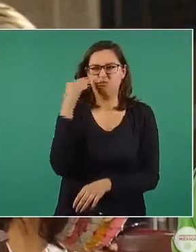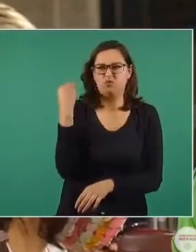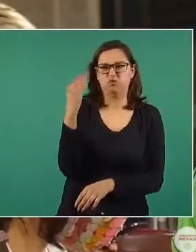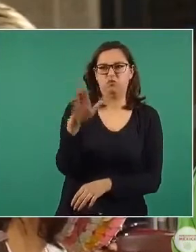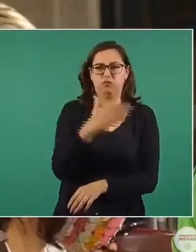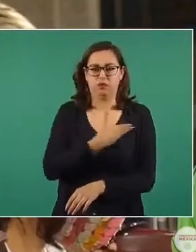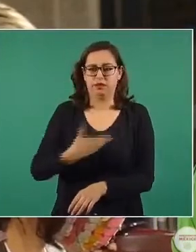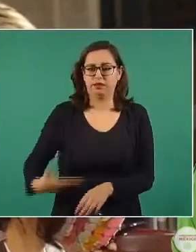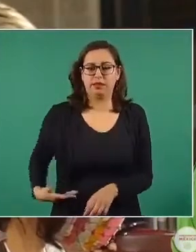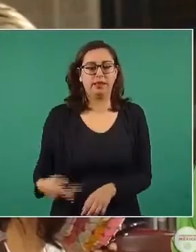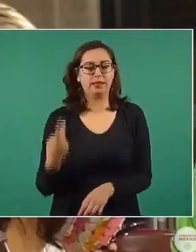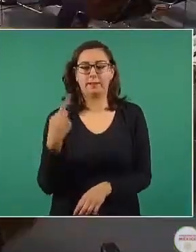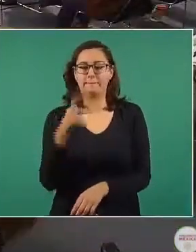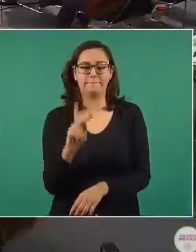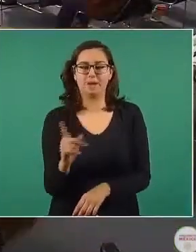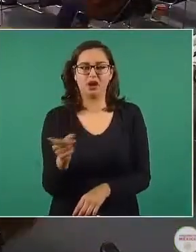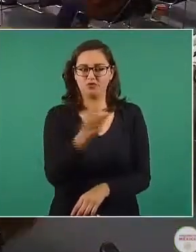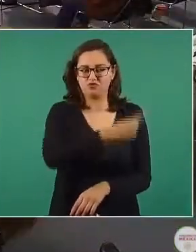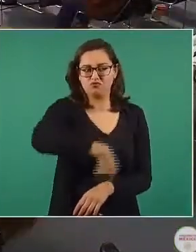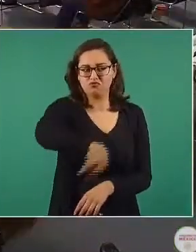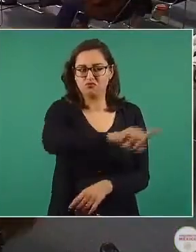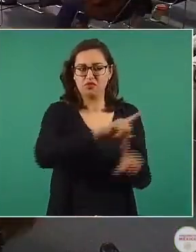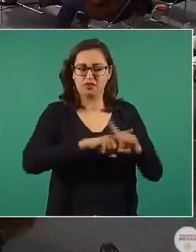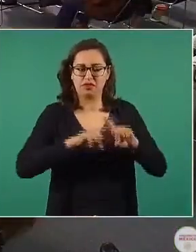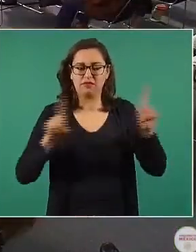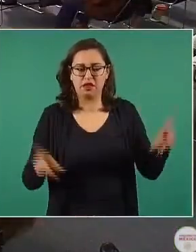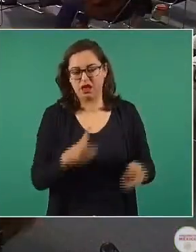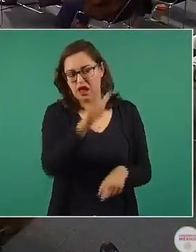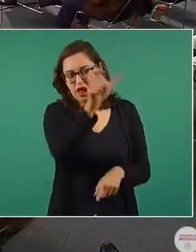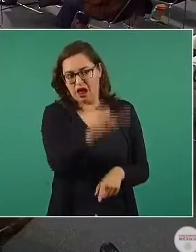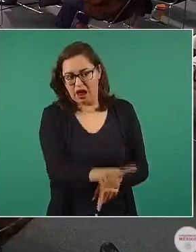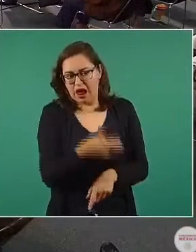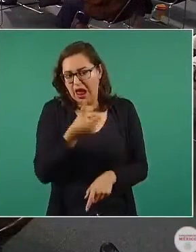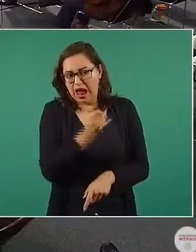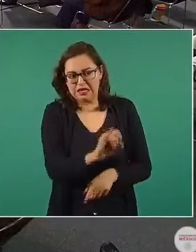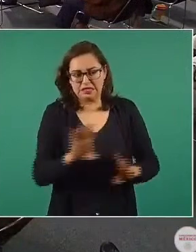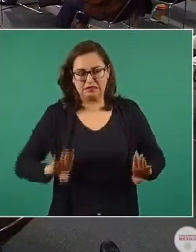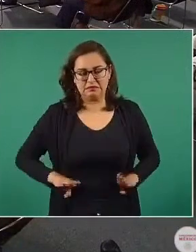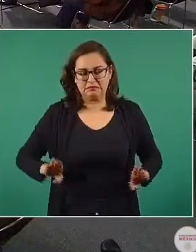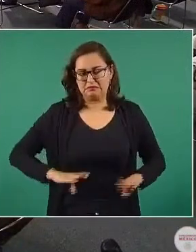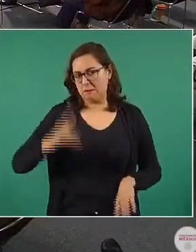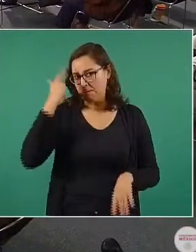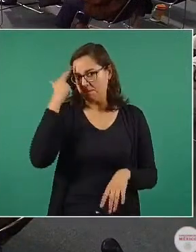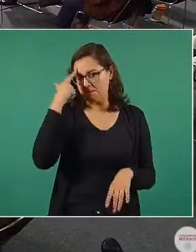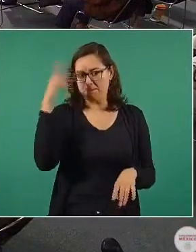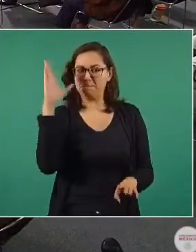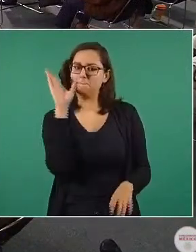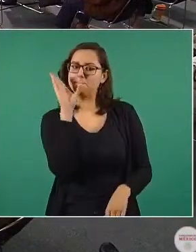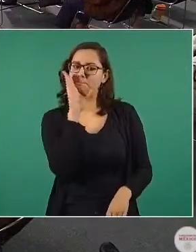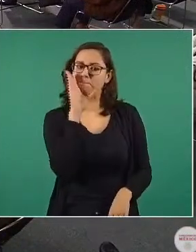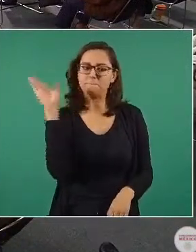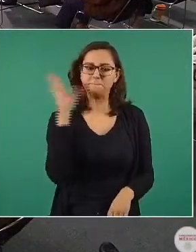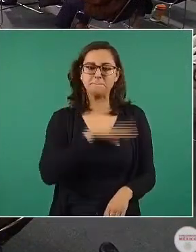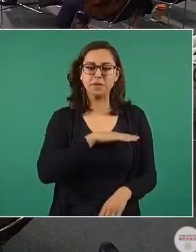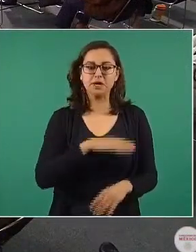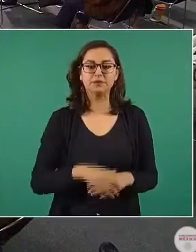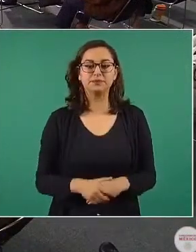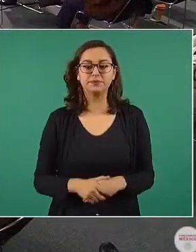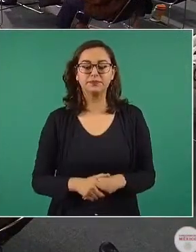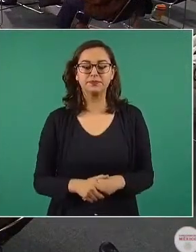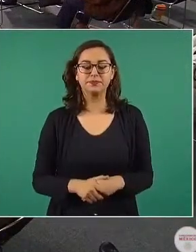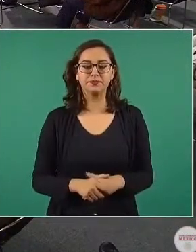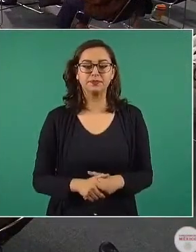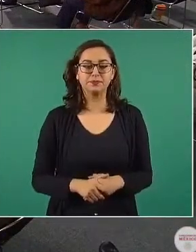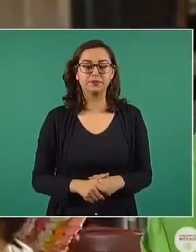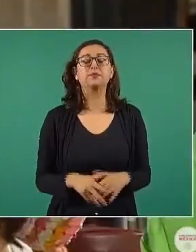embarrando de paso a su gobierno. Esto es algo muy típico de una personalidad psicopática como la del notario Abascal. Se trata